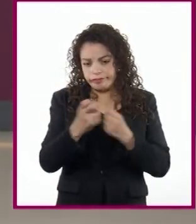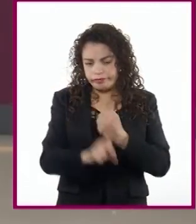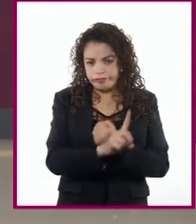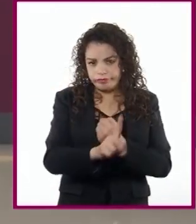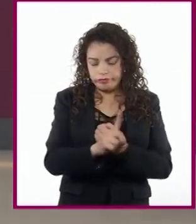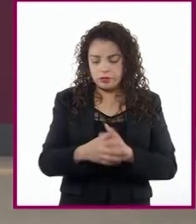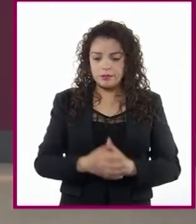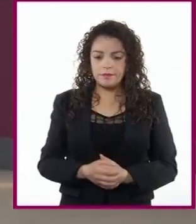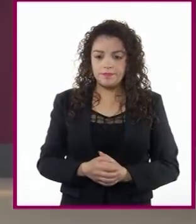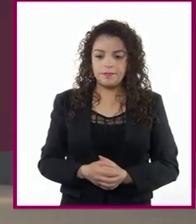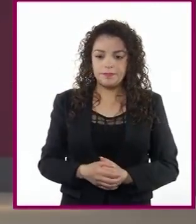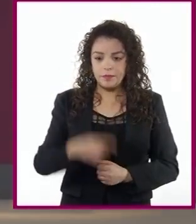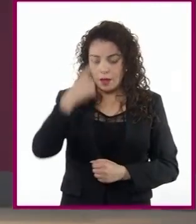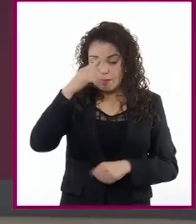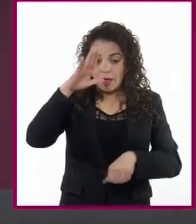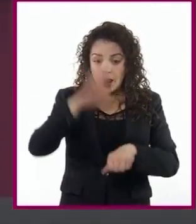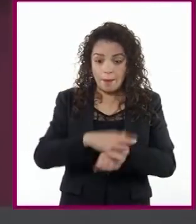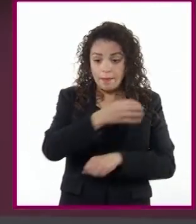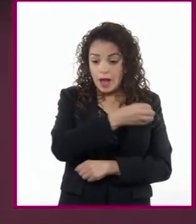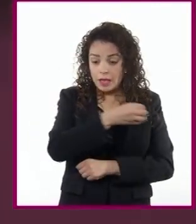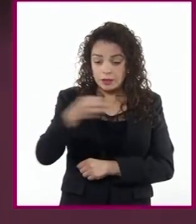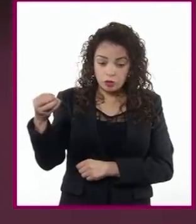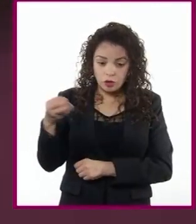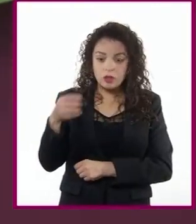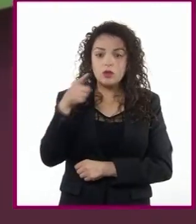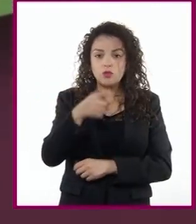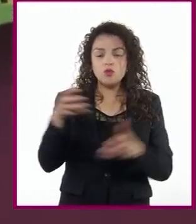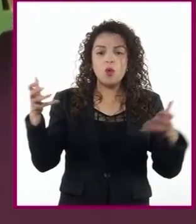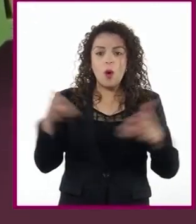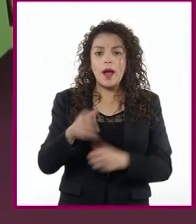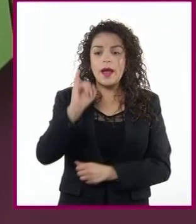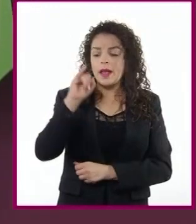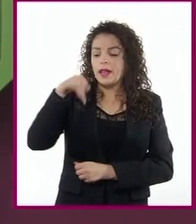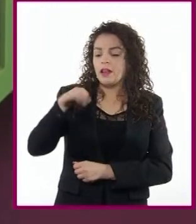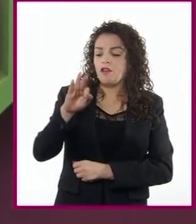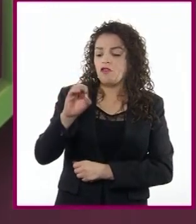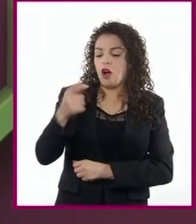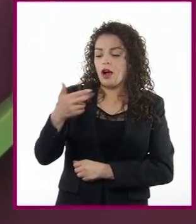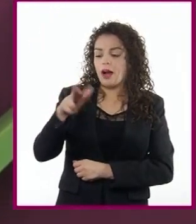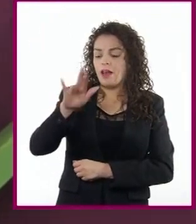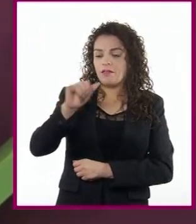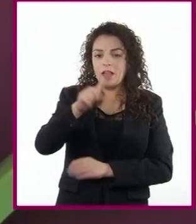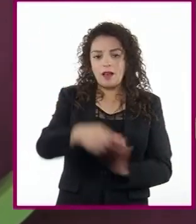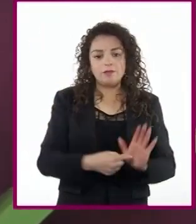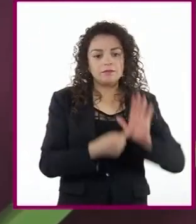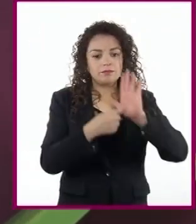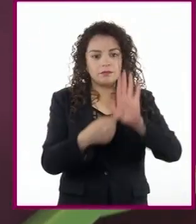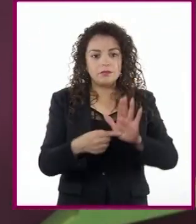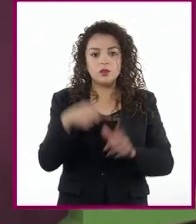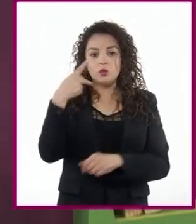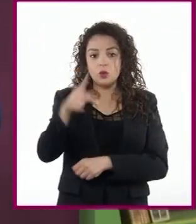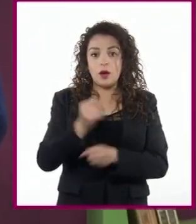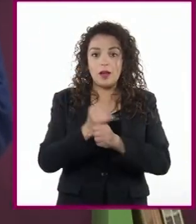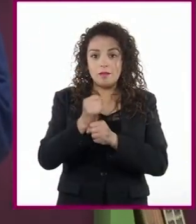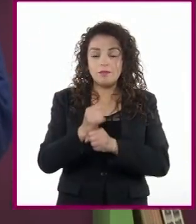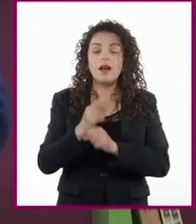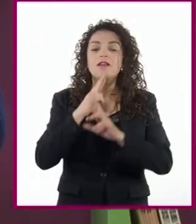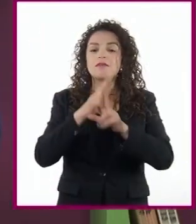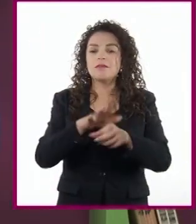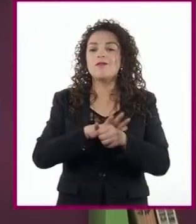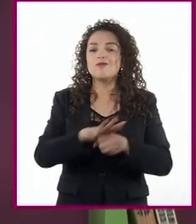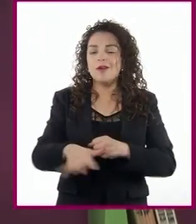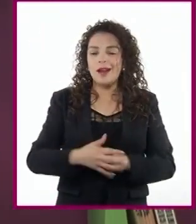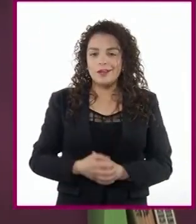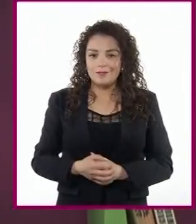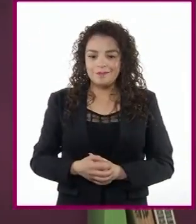que tu actividad tenga mayor orden y visibilidad, realicen una infografía en donde muestren los resultados de su investigación.